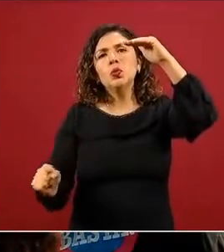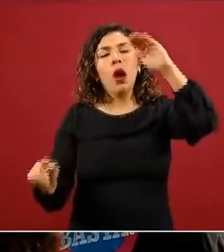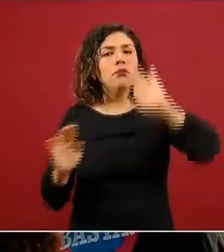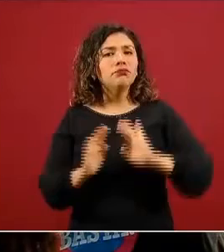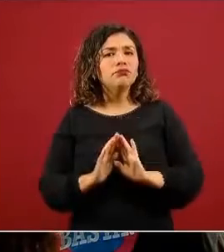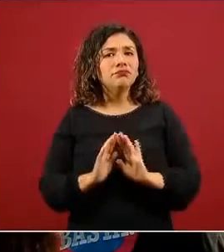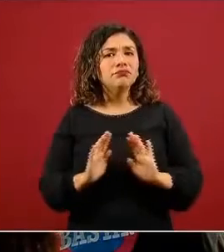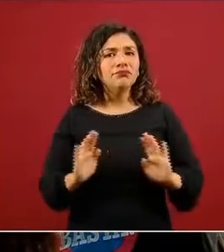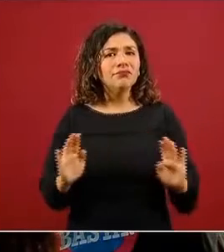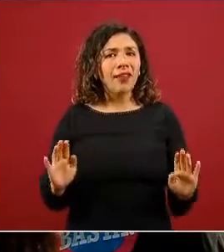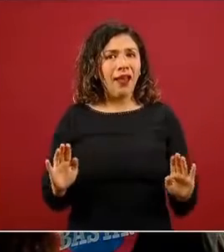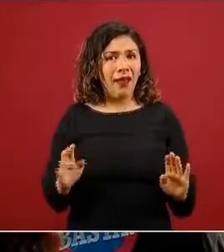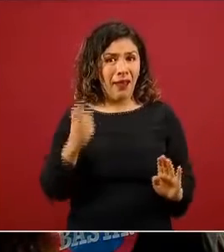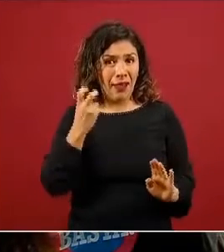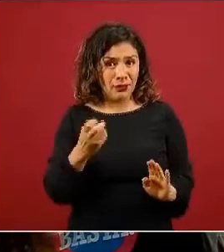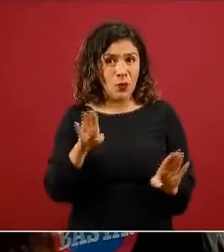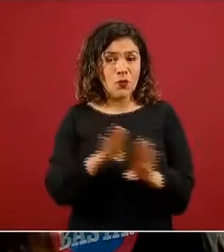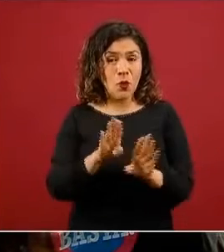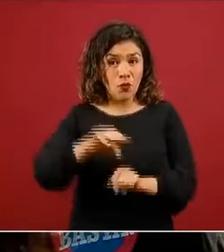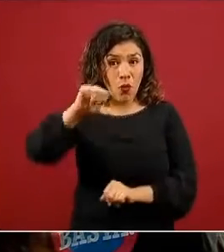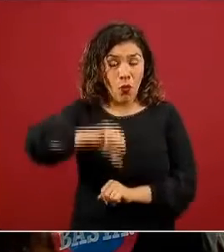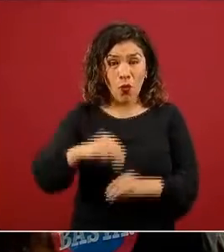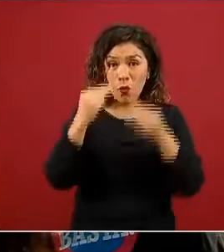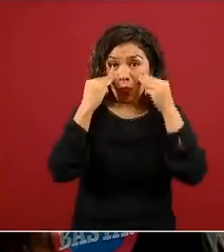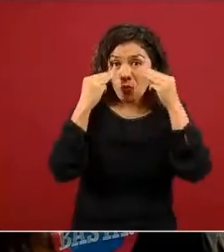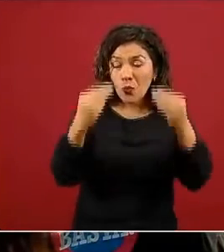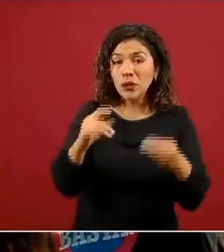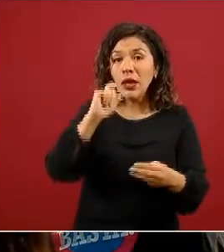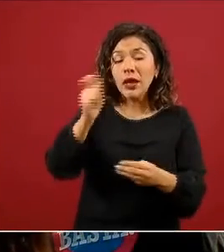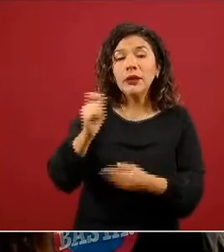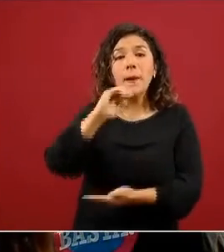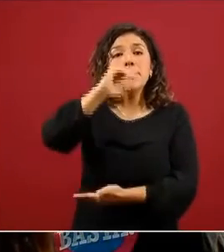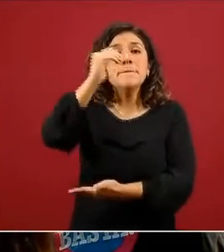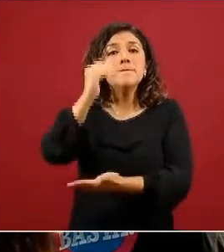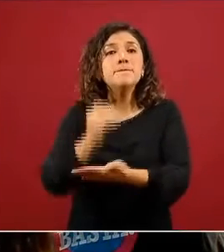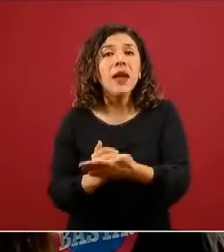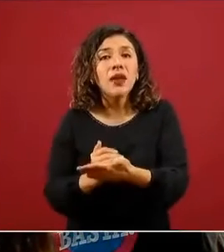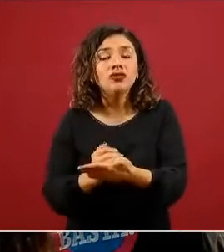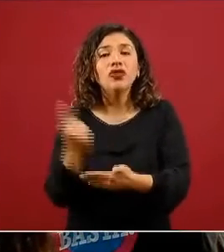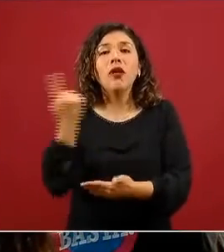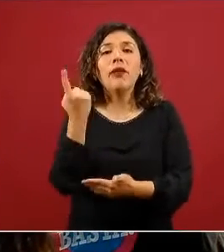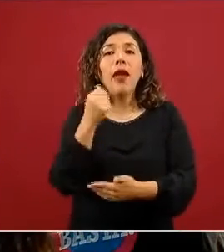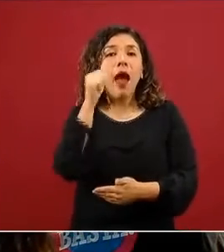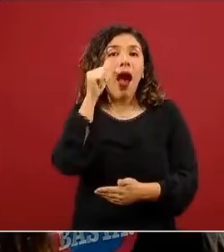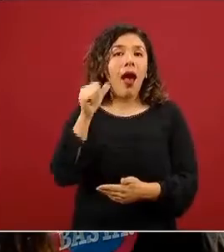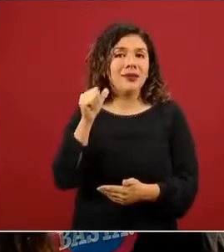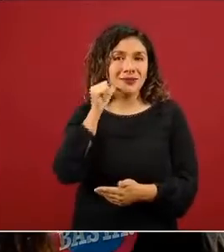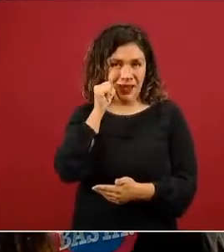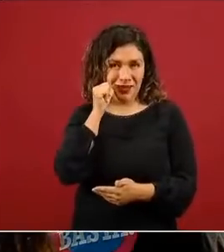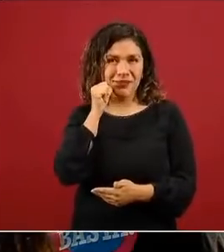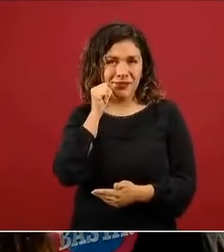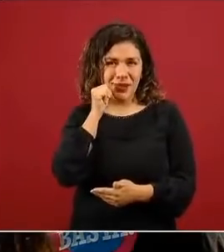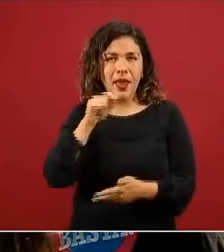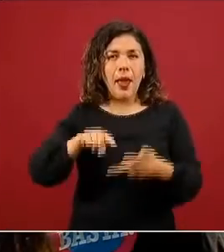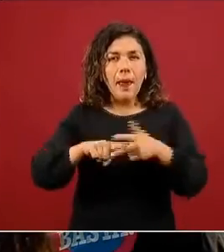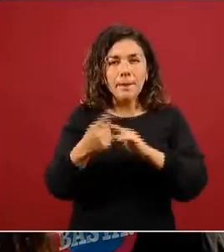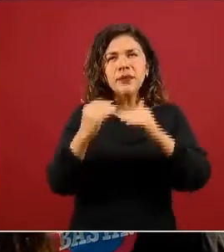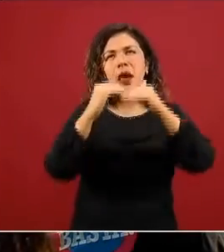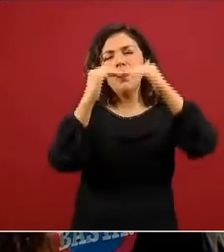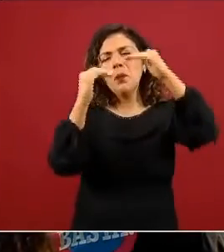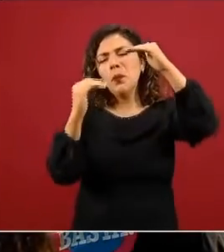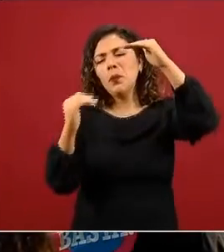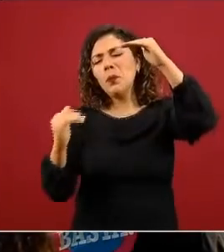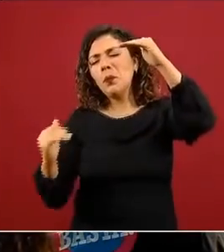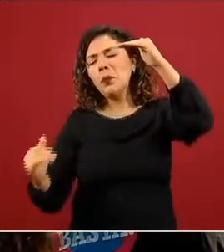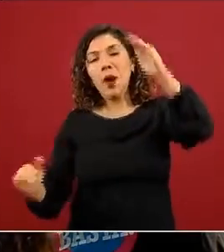una situación en la que los casos de hoy sean menores en número que los casos de ayer, es decir, que empiece a bajar y bajar